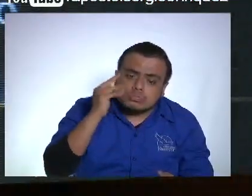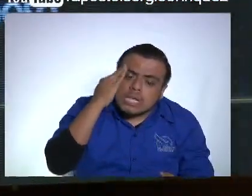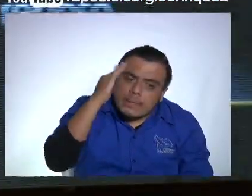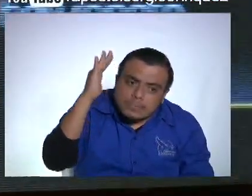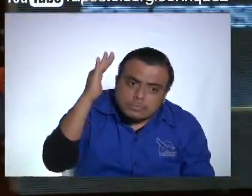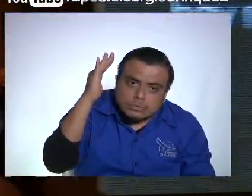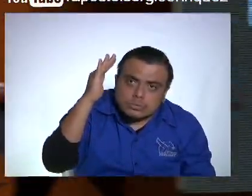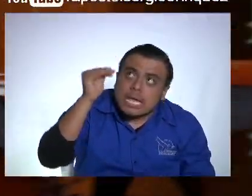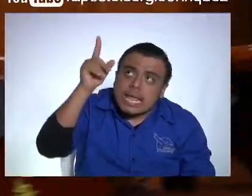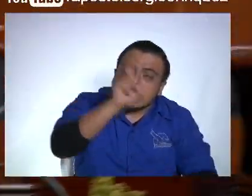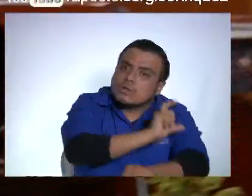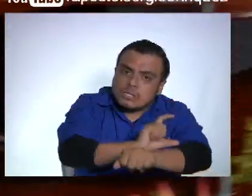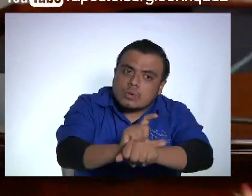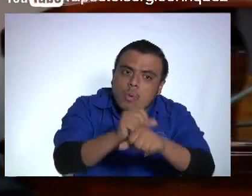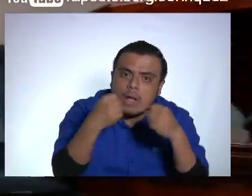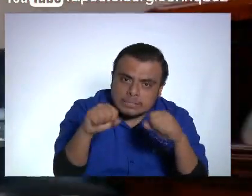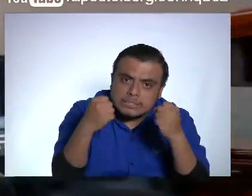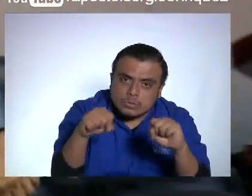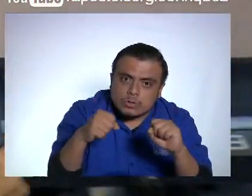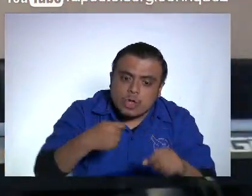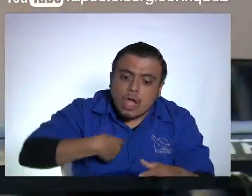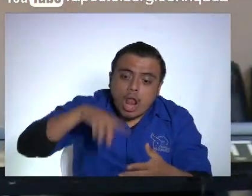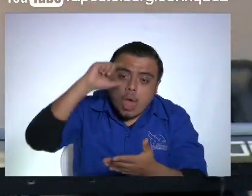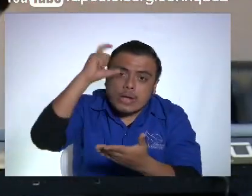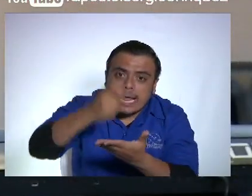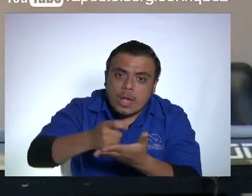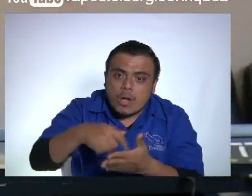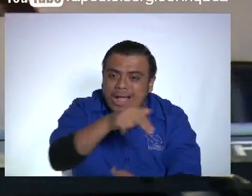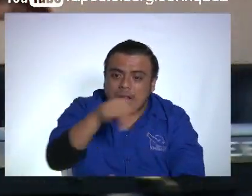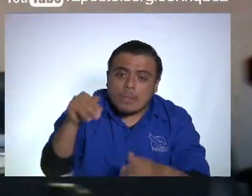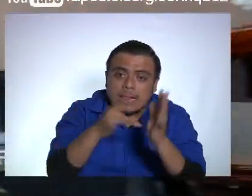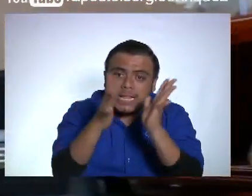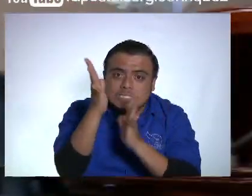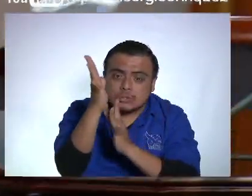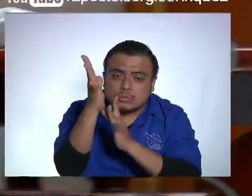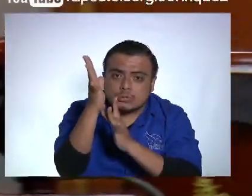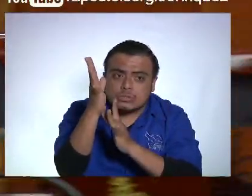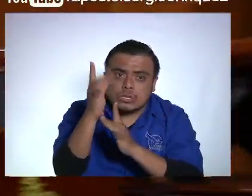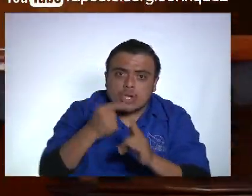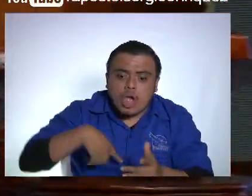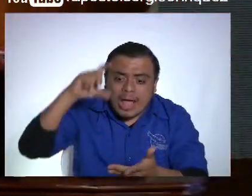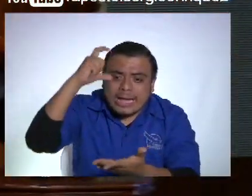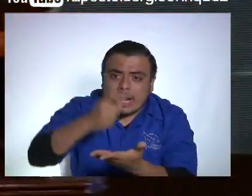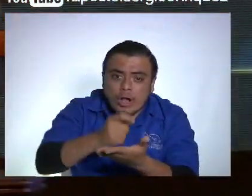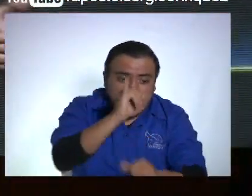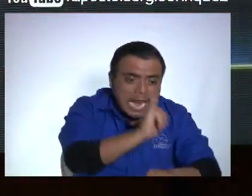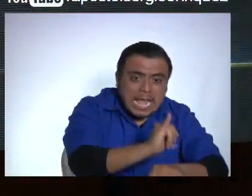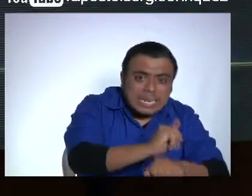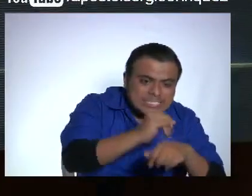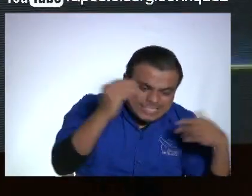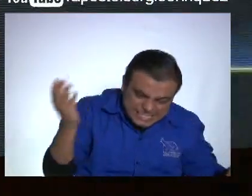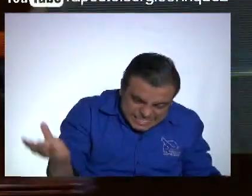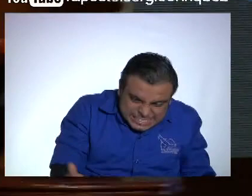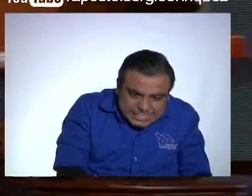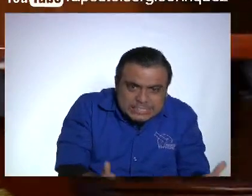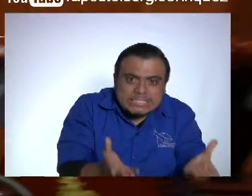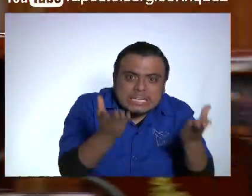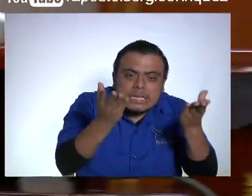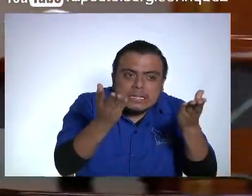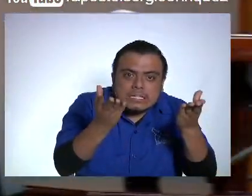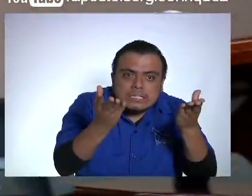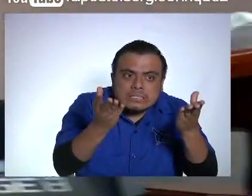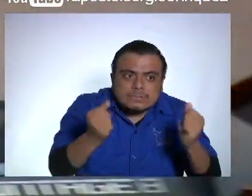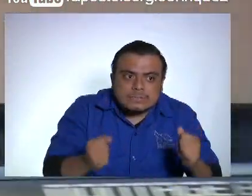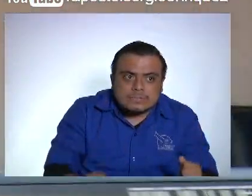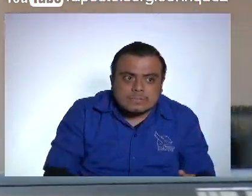haciendo. Yo lo creo en el nombre de Jesús. Yo creo que la iglesia se va a levantar en el último tiempo y vamos a poner